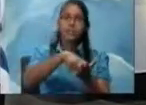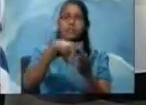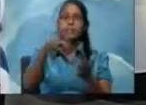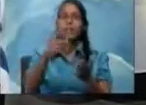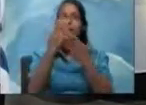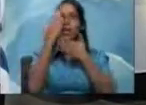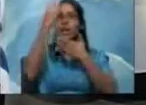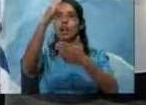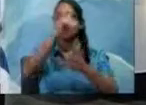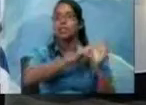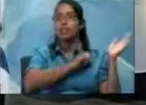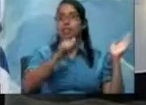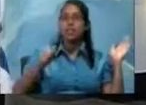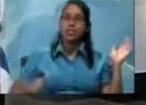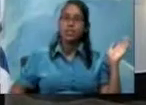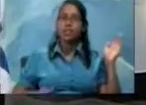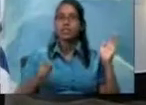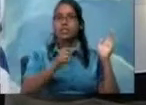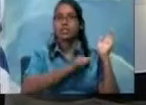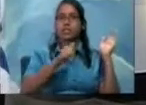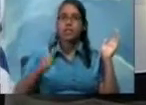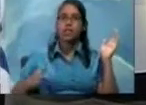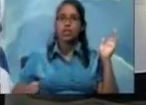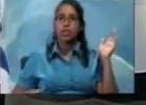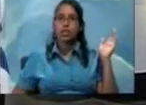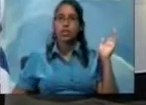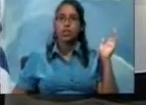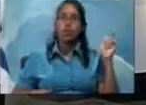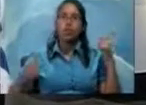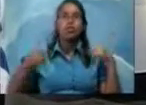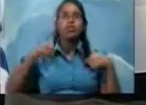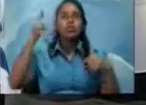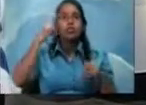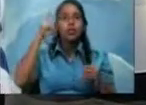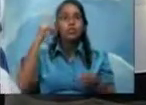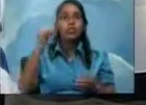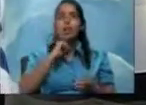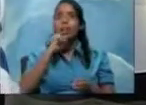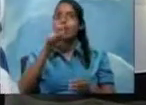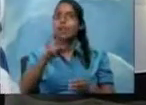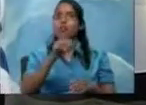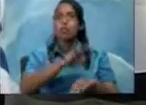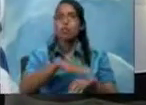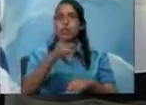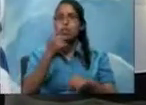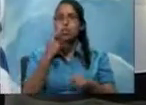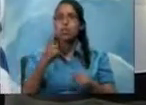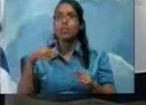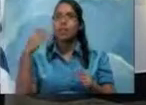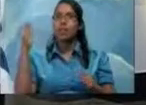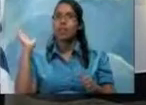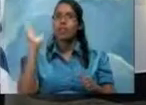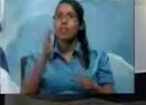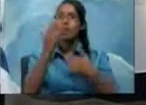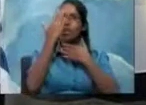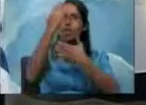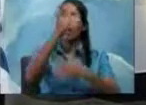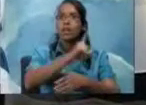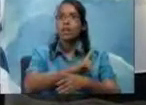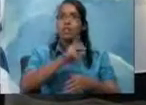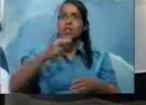delante del señor señor Yo sé que eres tú porque tú dijiste que venías delante de